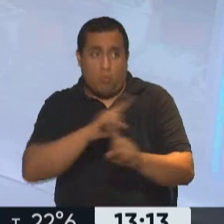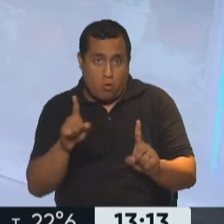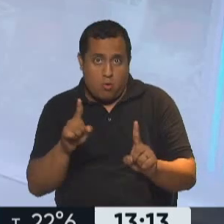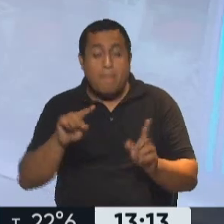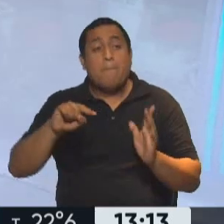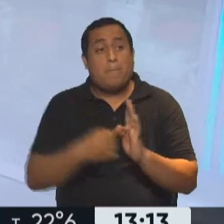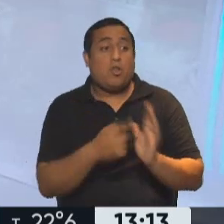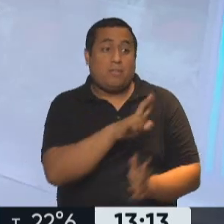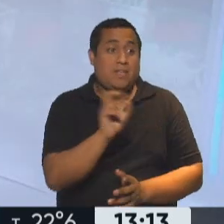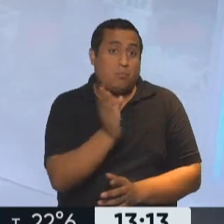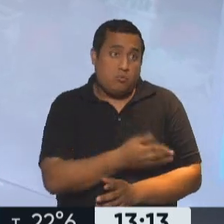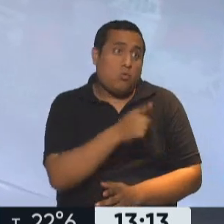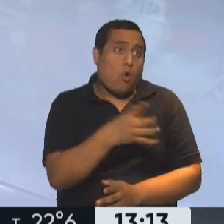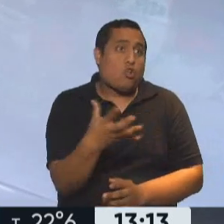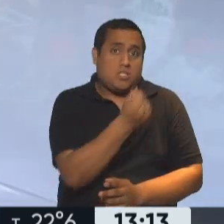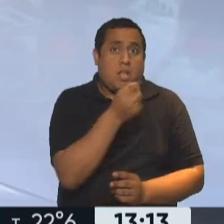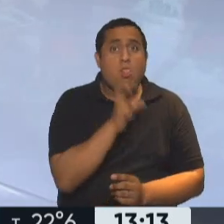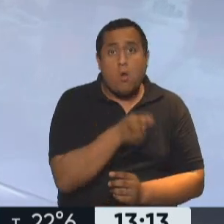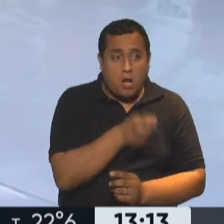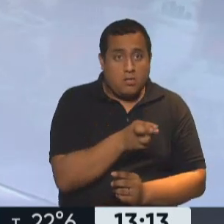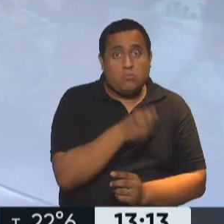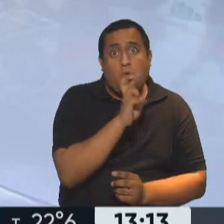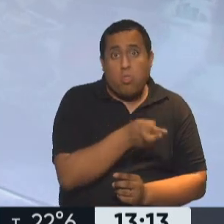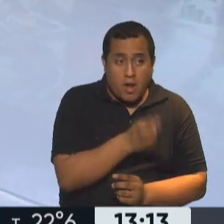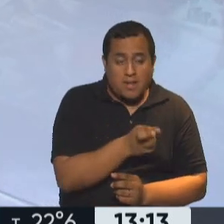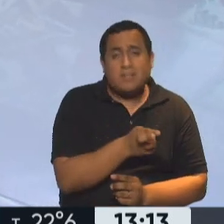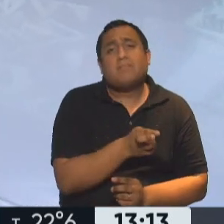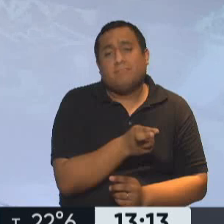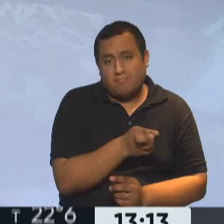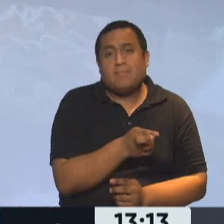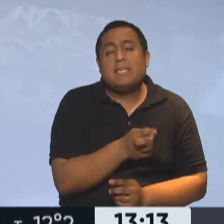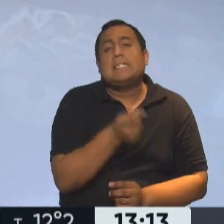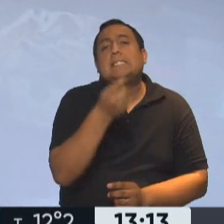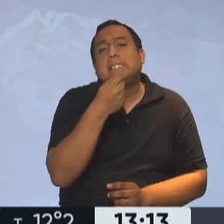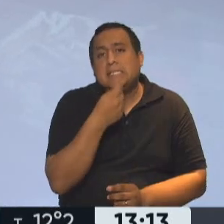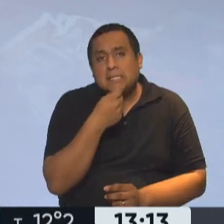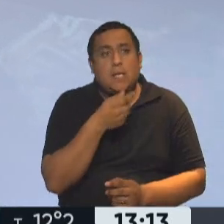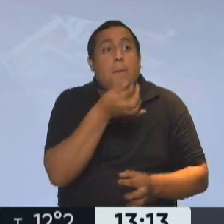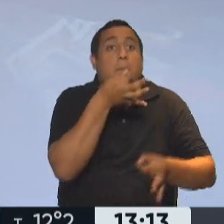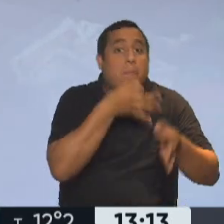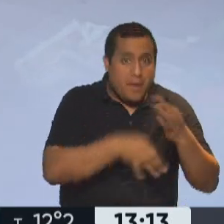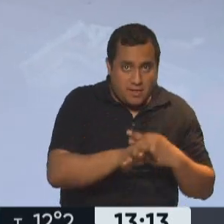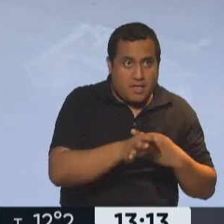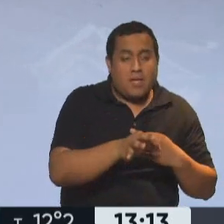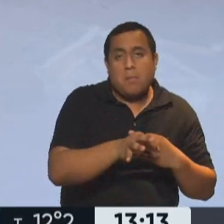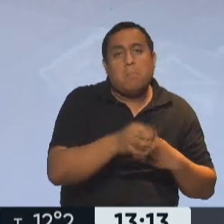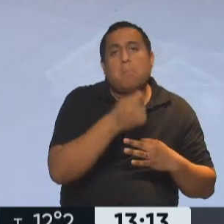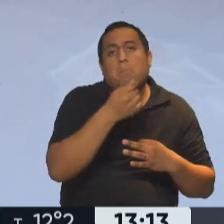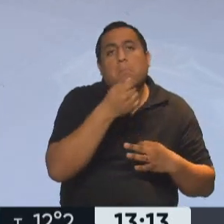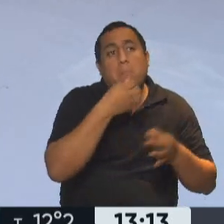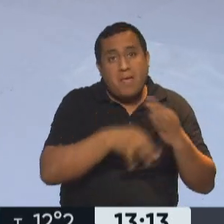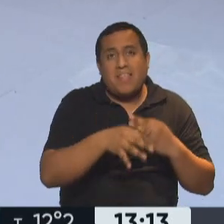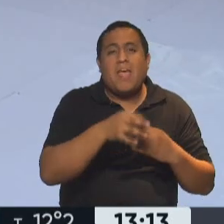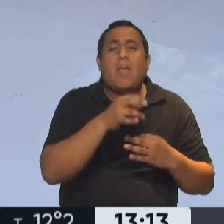30% obtenés dólares, y esos dólares se hacía un numerito muy sencillo, si uno iba y los vendía, si el chacarero iba y lo vendía al